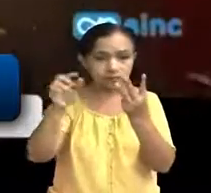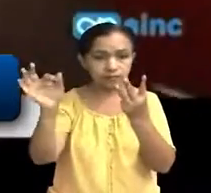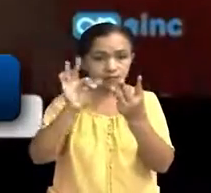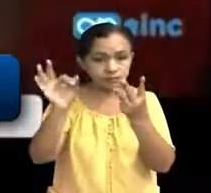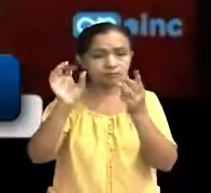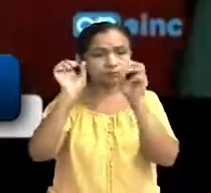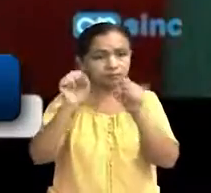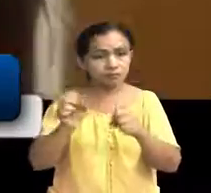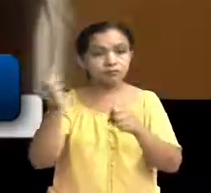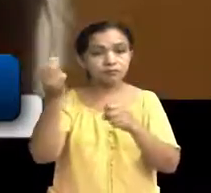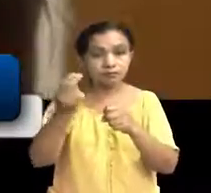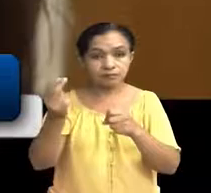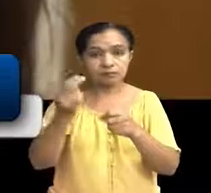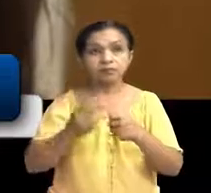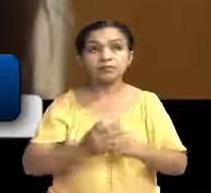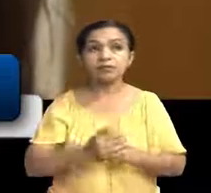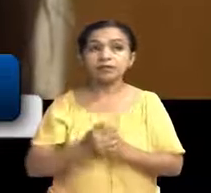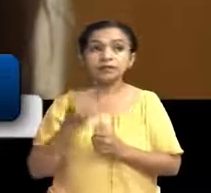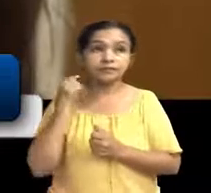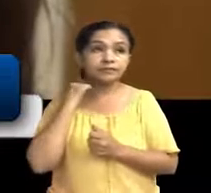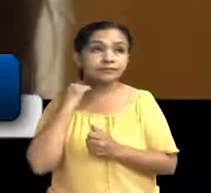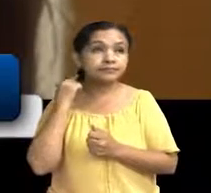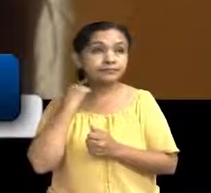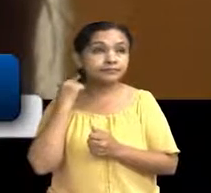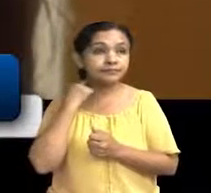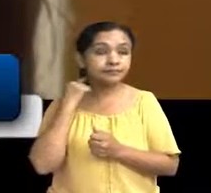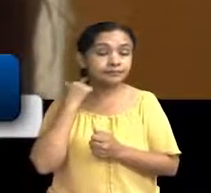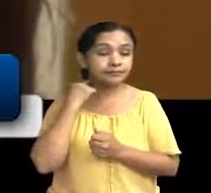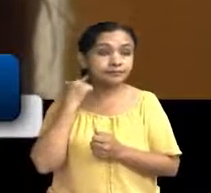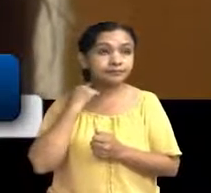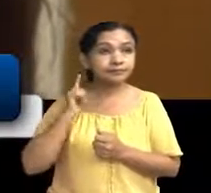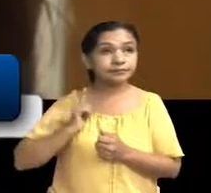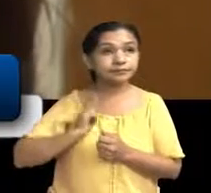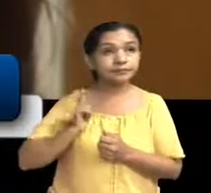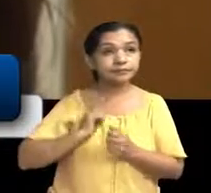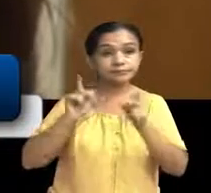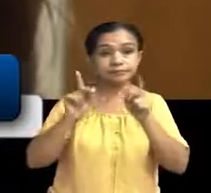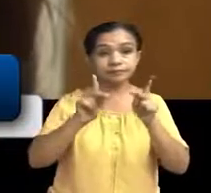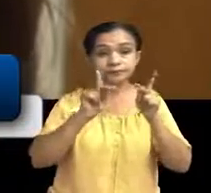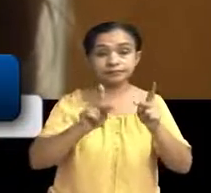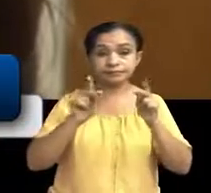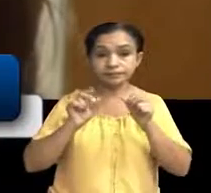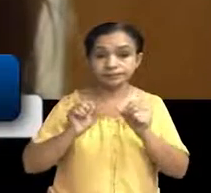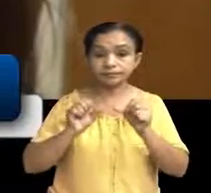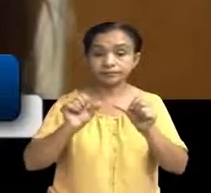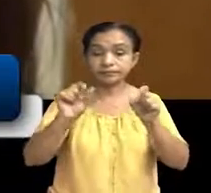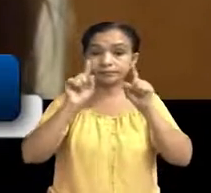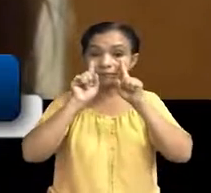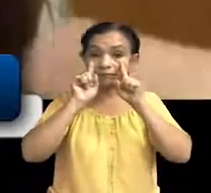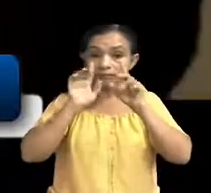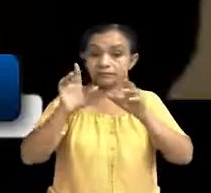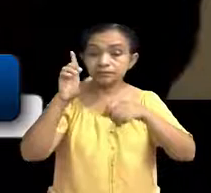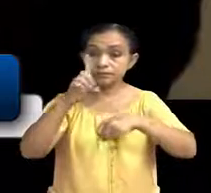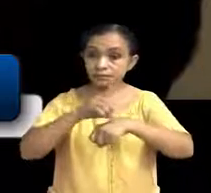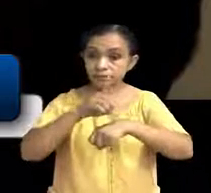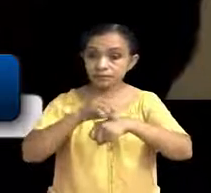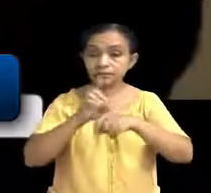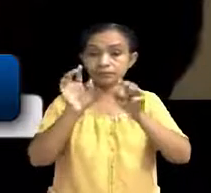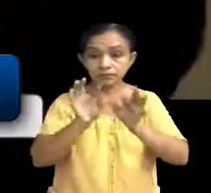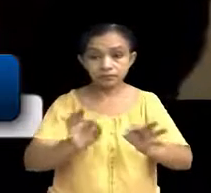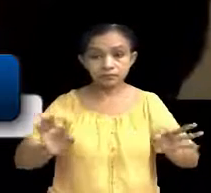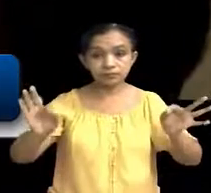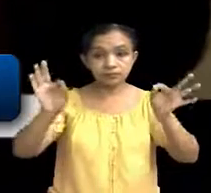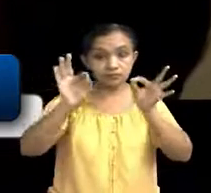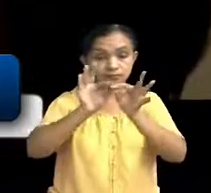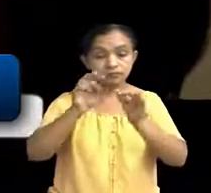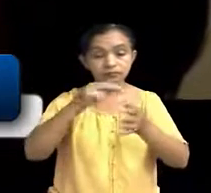3, pero siempre mantener que el paciente siga las precauciones que le da el médico y es muy importante